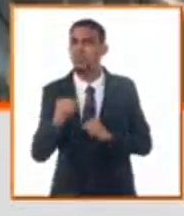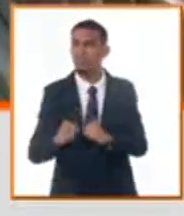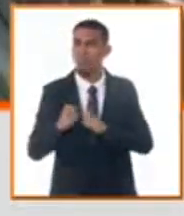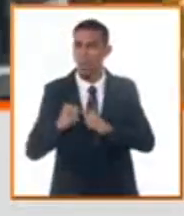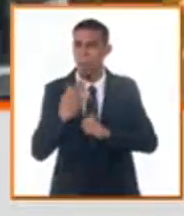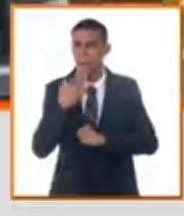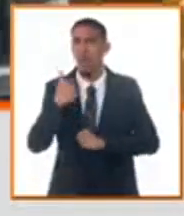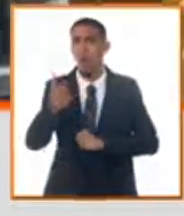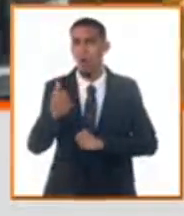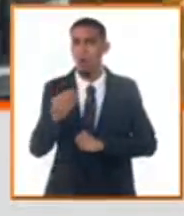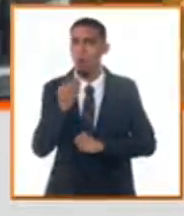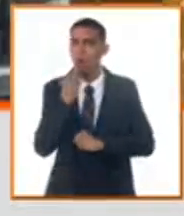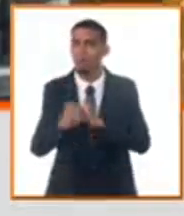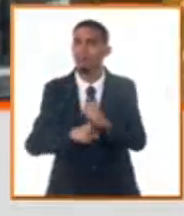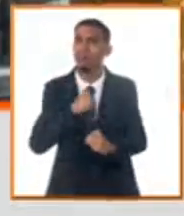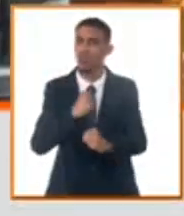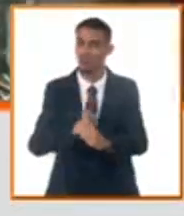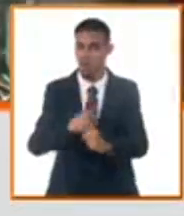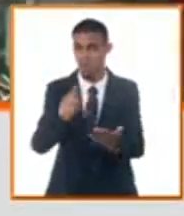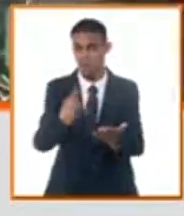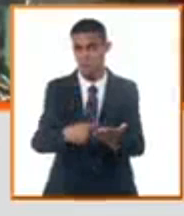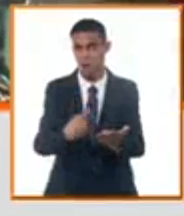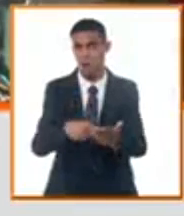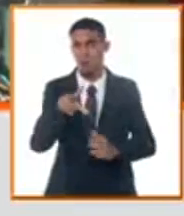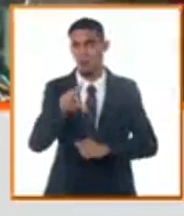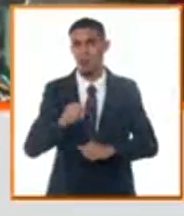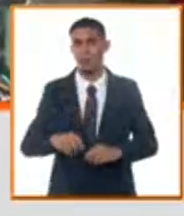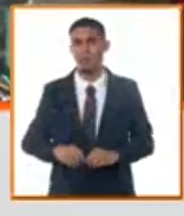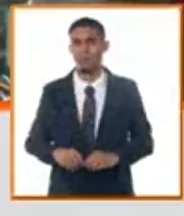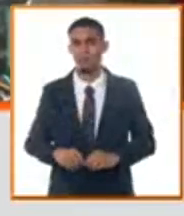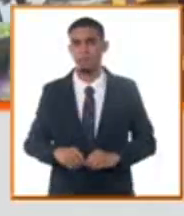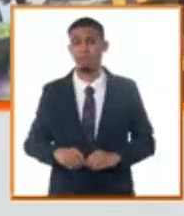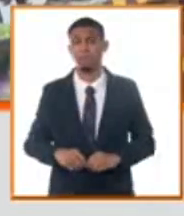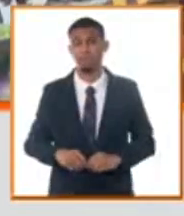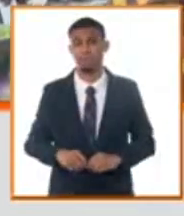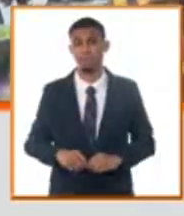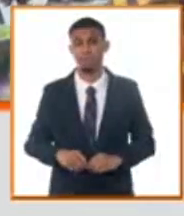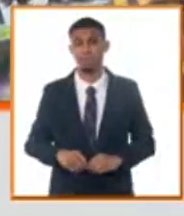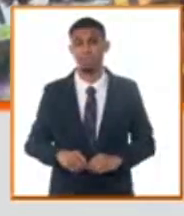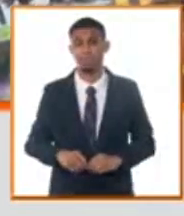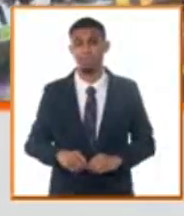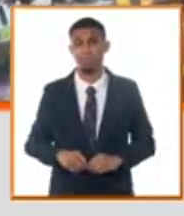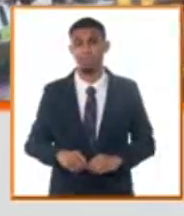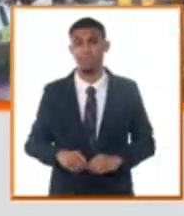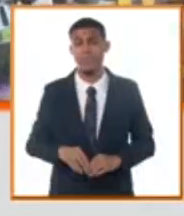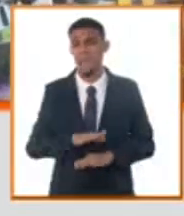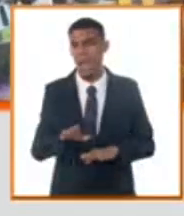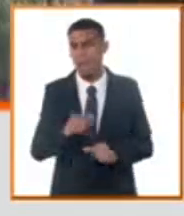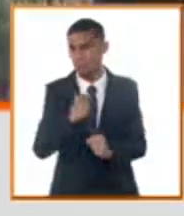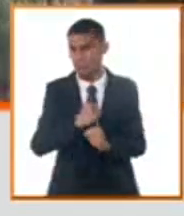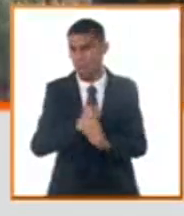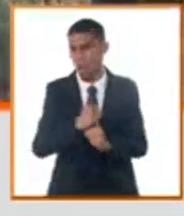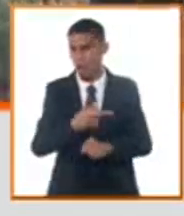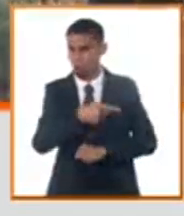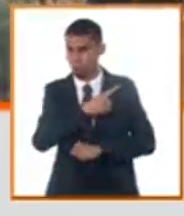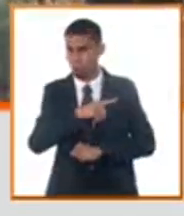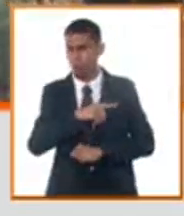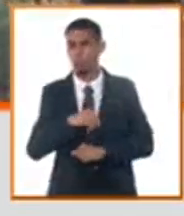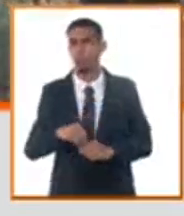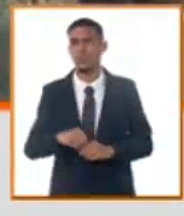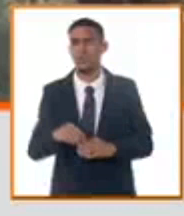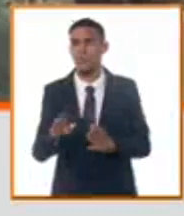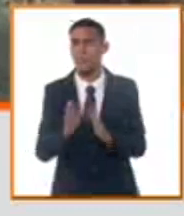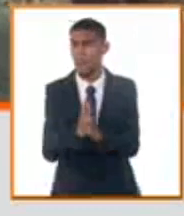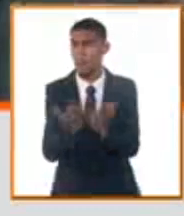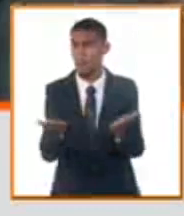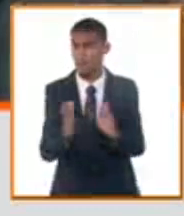se aplique esa modalidad de pago. Recientemente también se hizo un trabajo, además desde Cuba Debate, en Granma, con